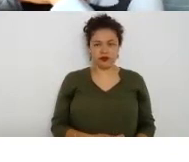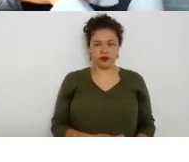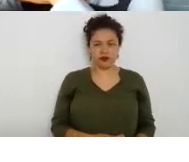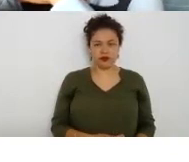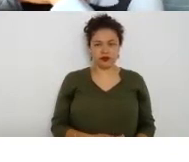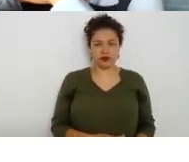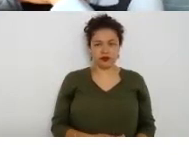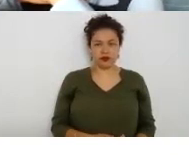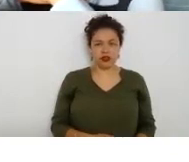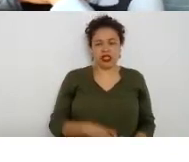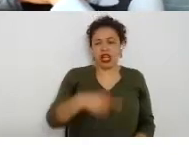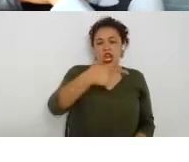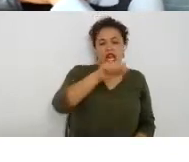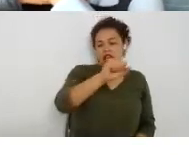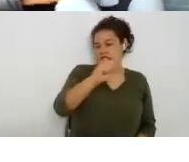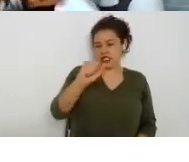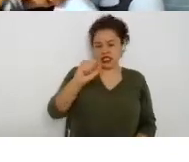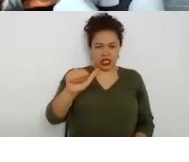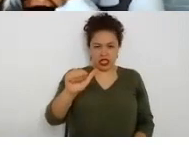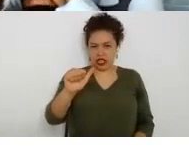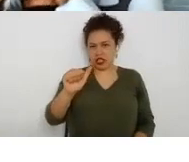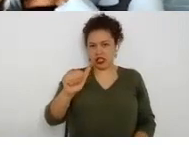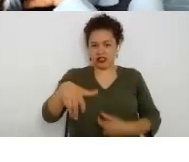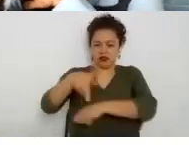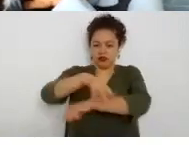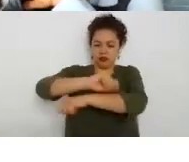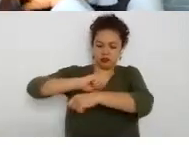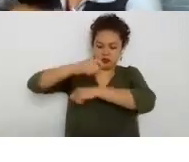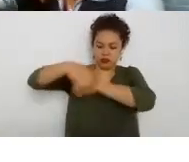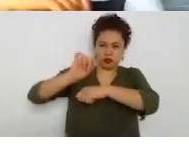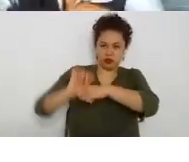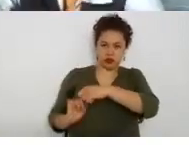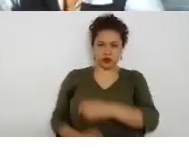una gasa estéril y pues un vendaje sencillo.